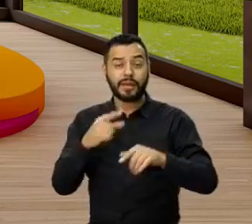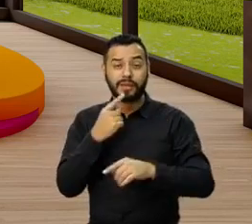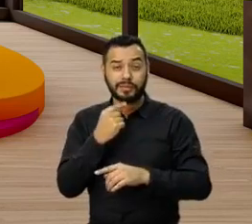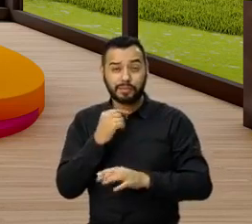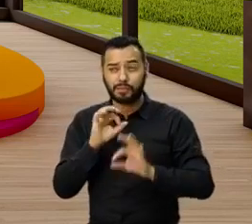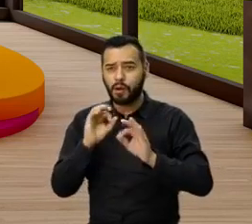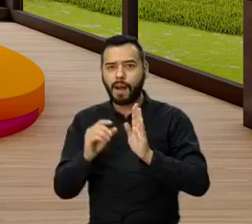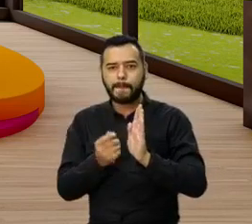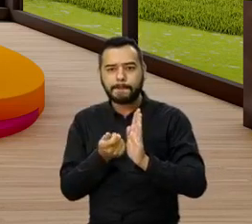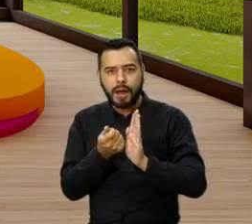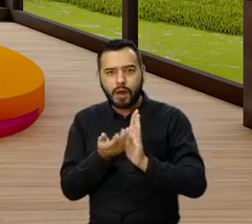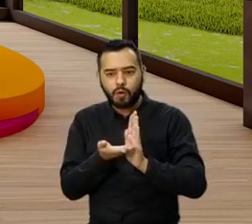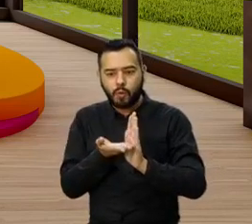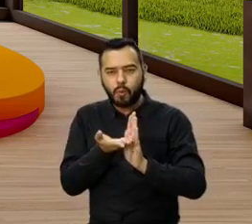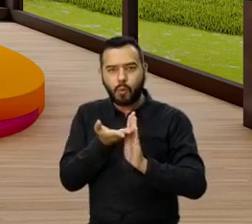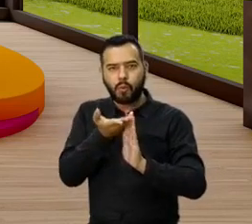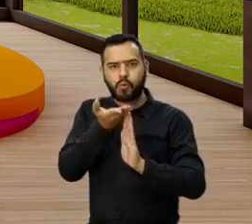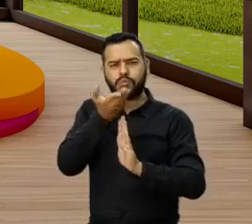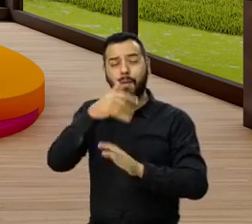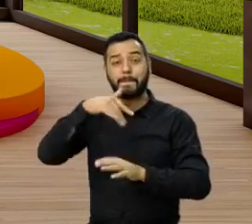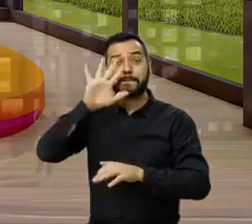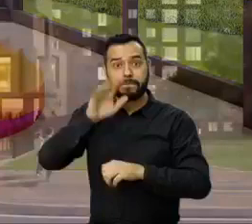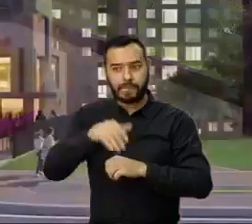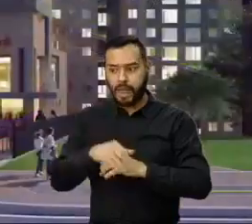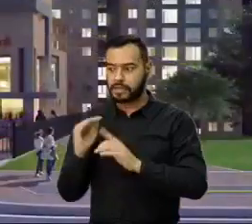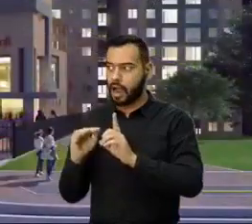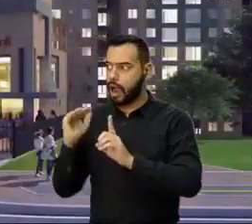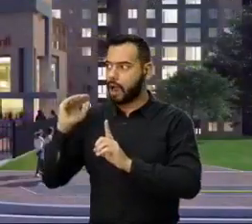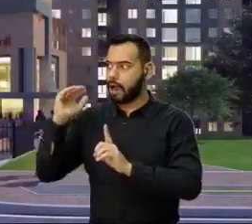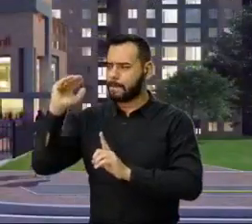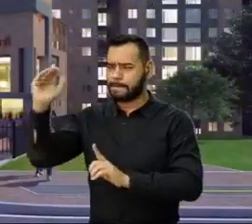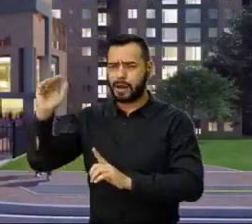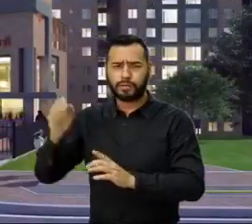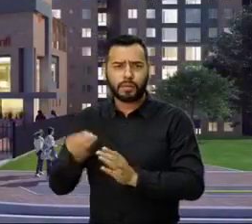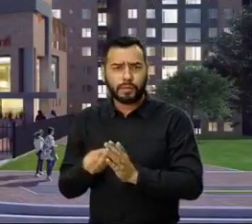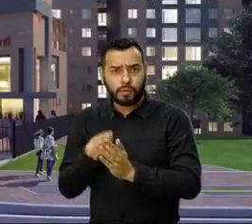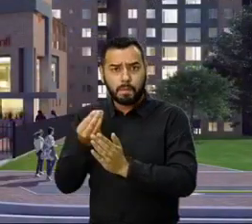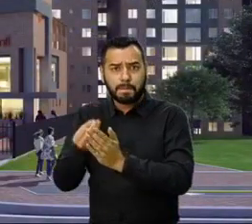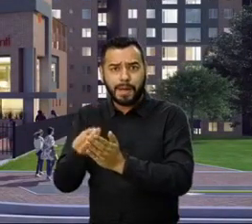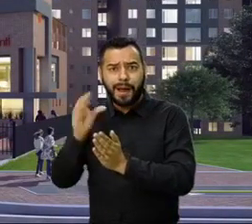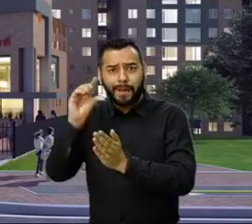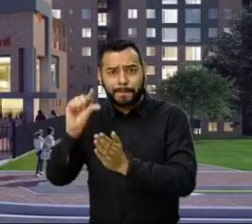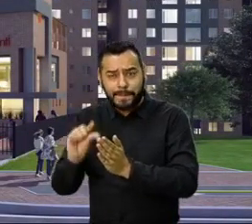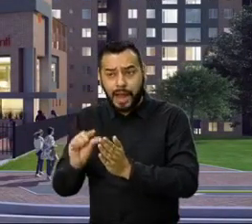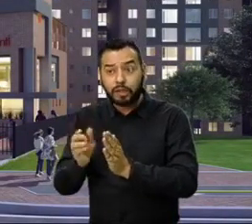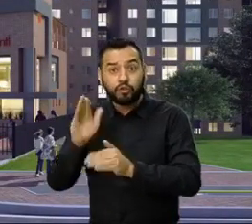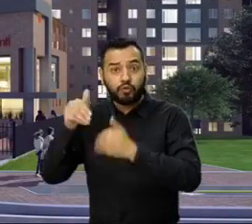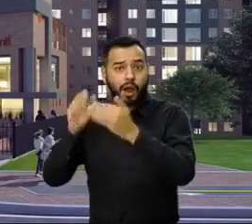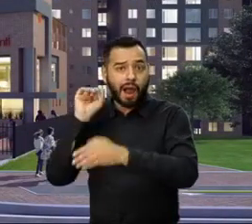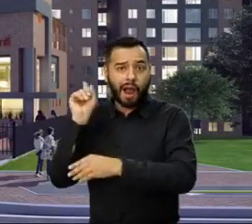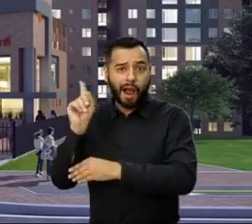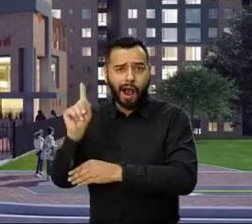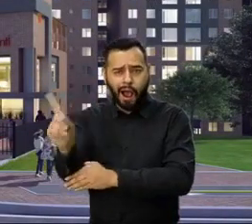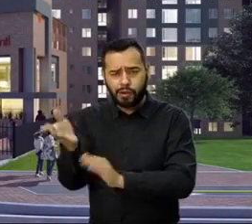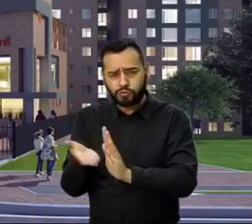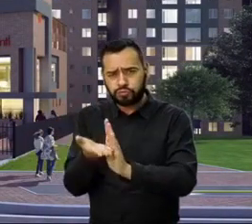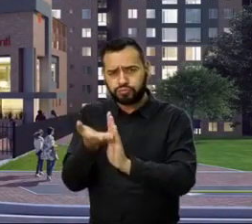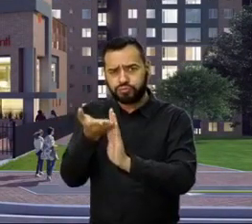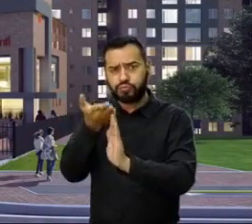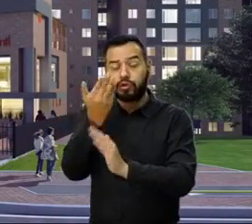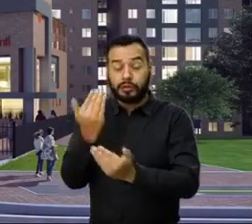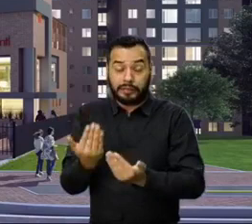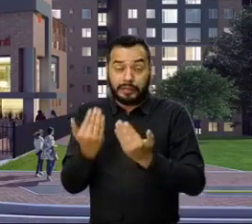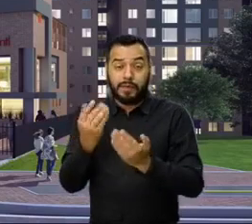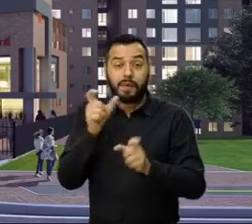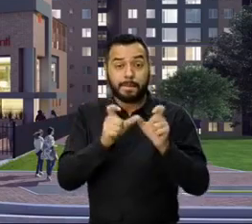el tema de la valorización nuestros apartamentos están haciéndose unas inversiones muy buenas con una valorización muy alta que también es muy rentable para